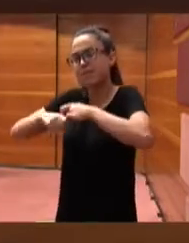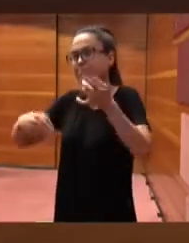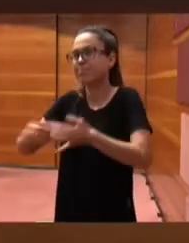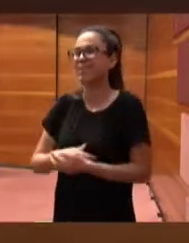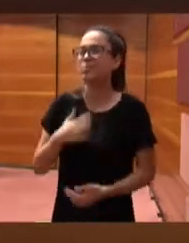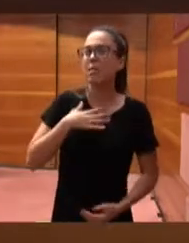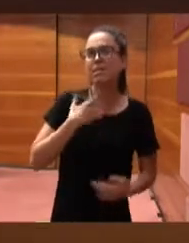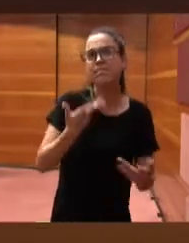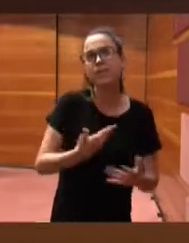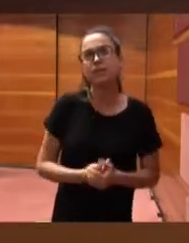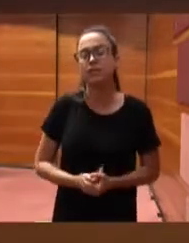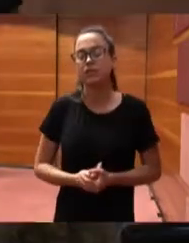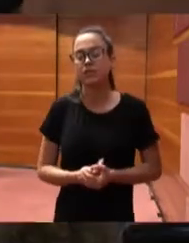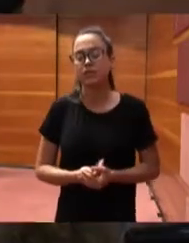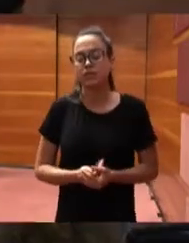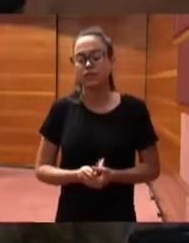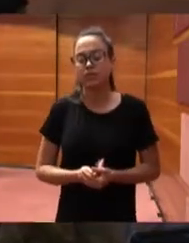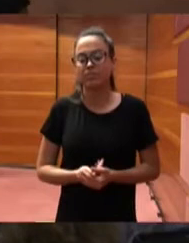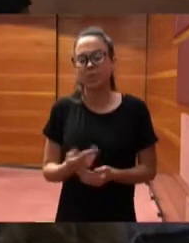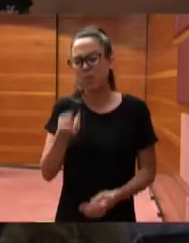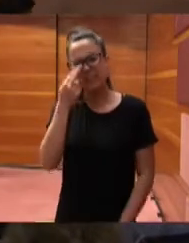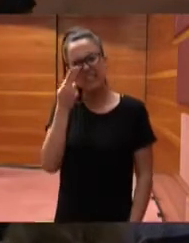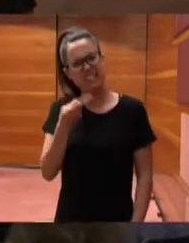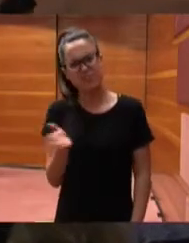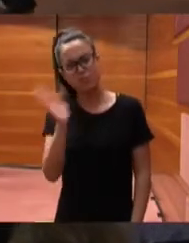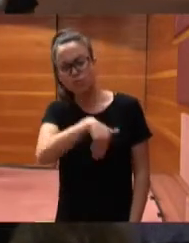más, es la nata de la leche, no es tan interesante.